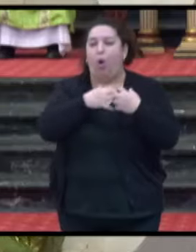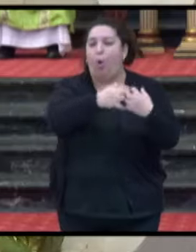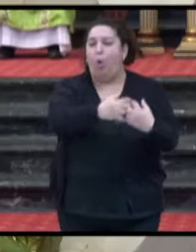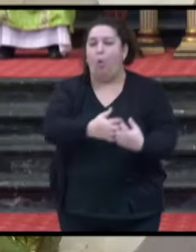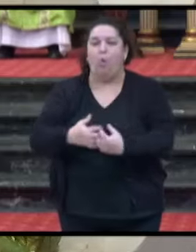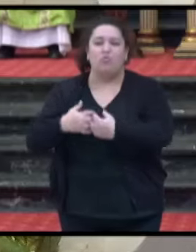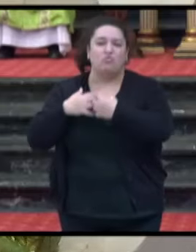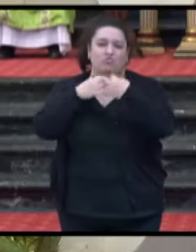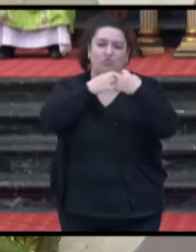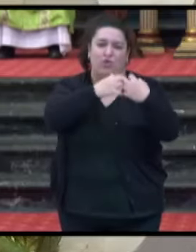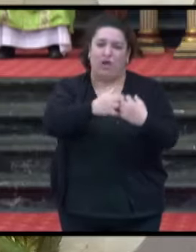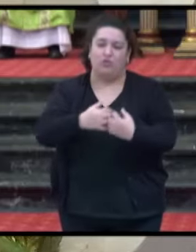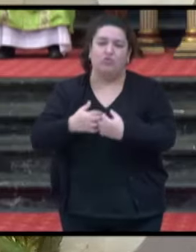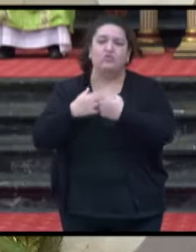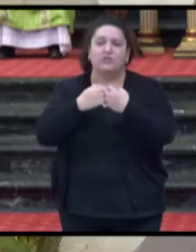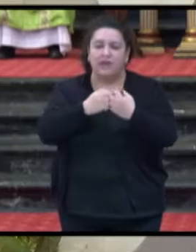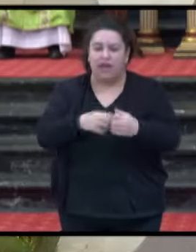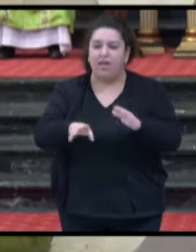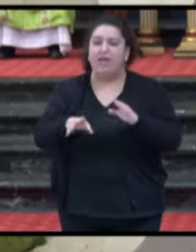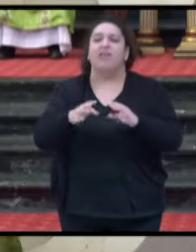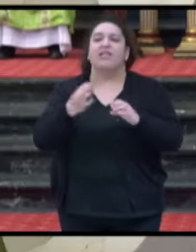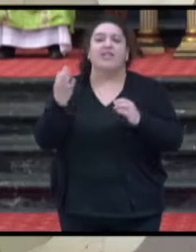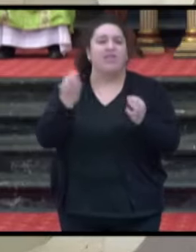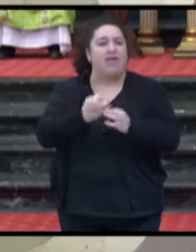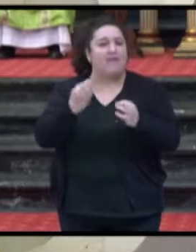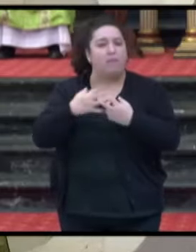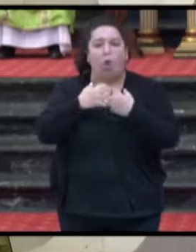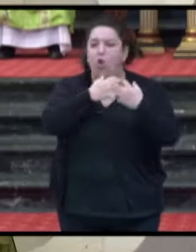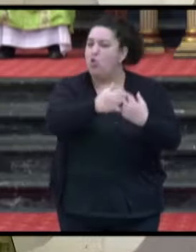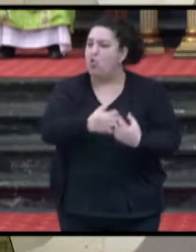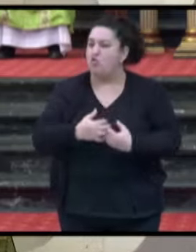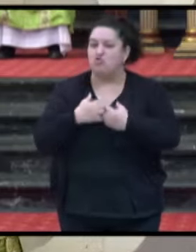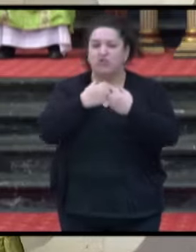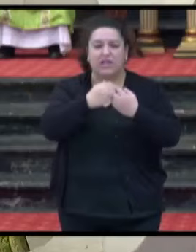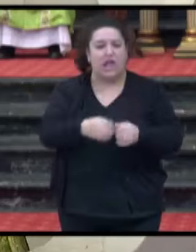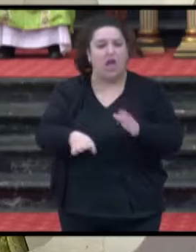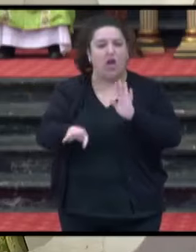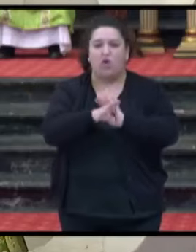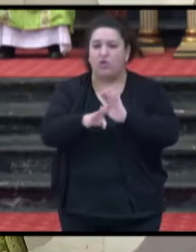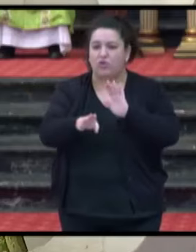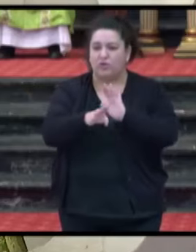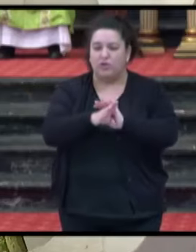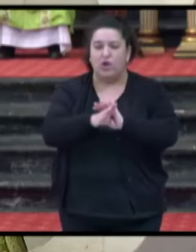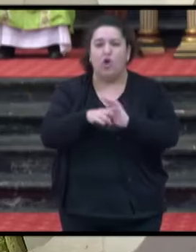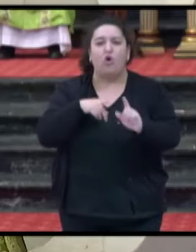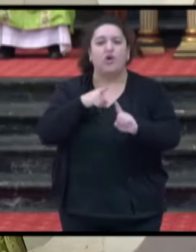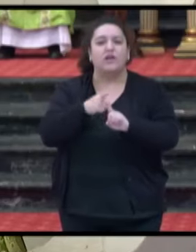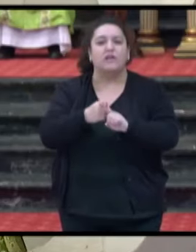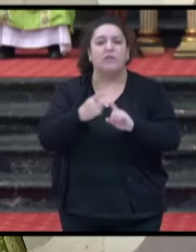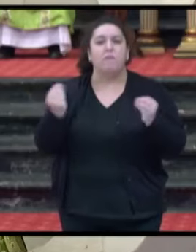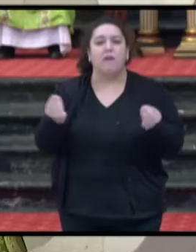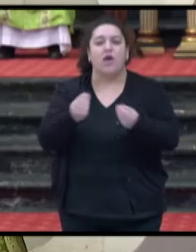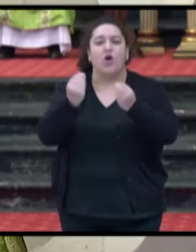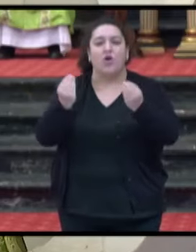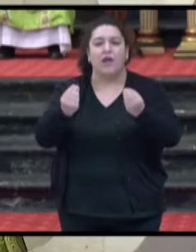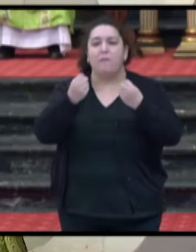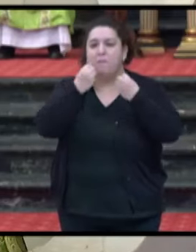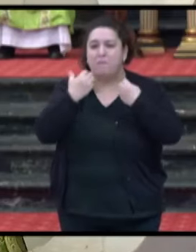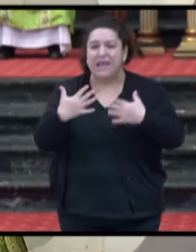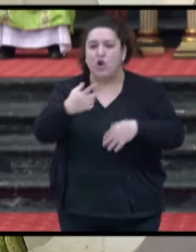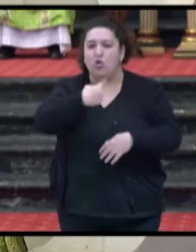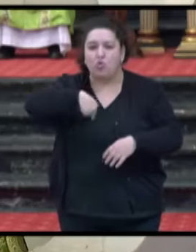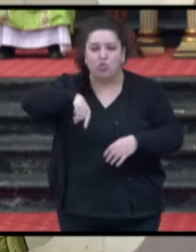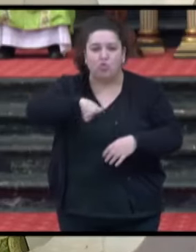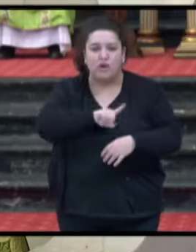lucha y vale la pena librar ese combate para el propio bien y el de los demás